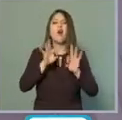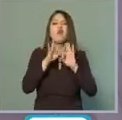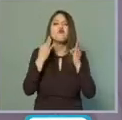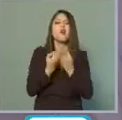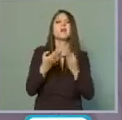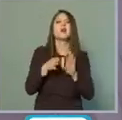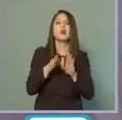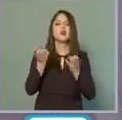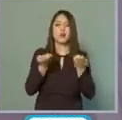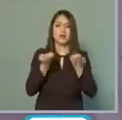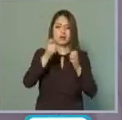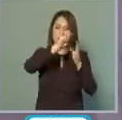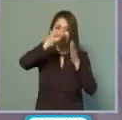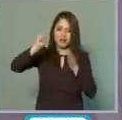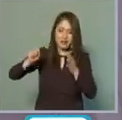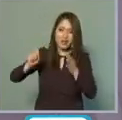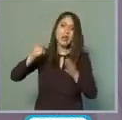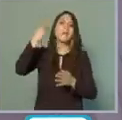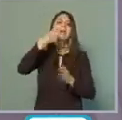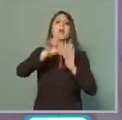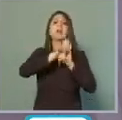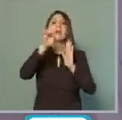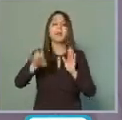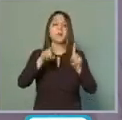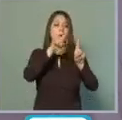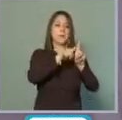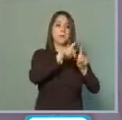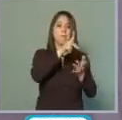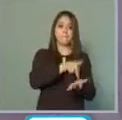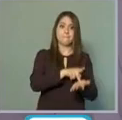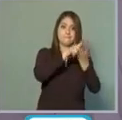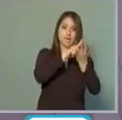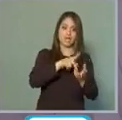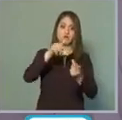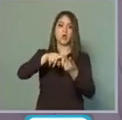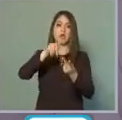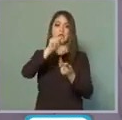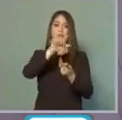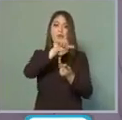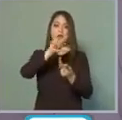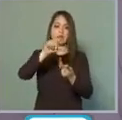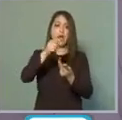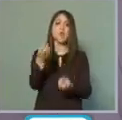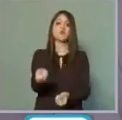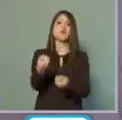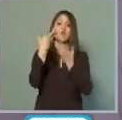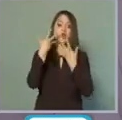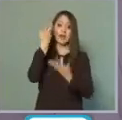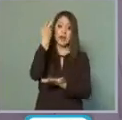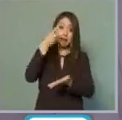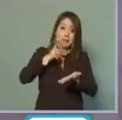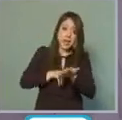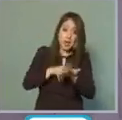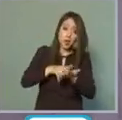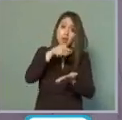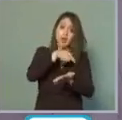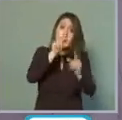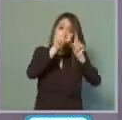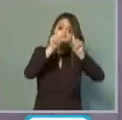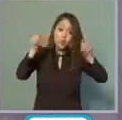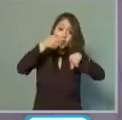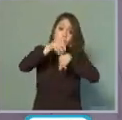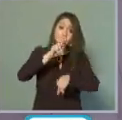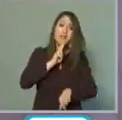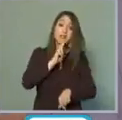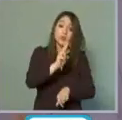esta ecuación correlaciona simplemente peso y talla, nos arroja un valor y con base en ese dato